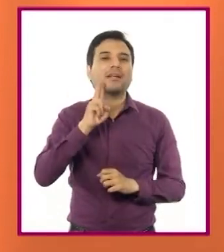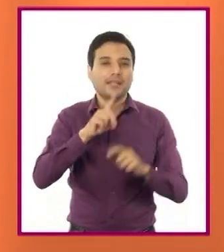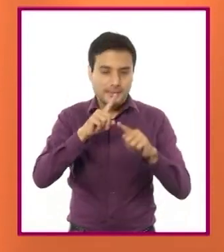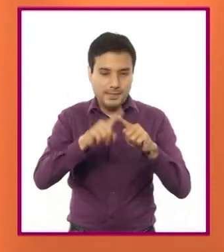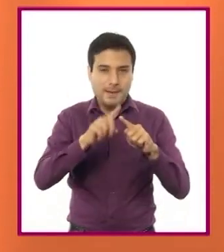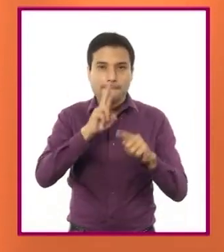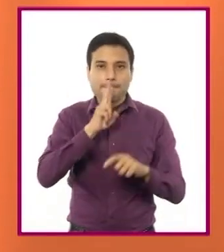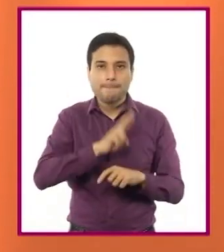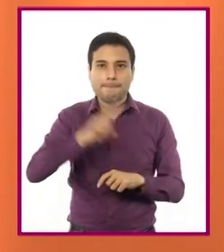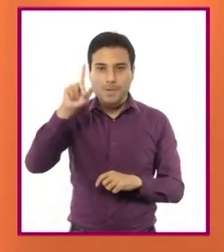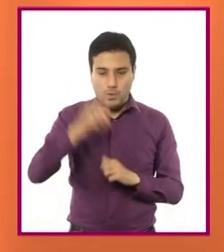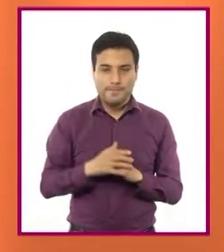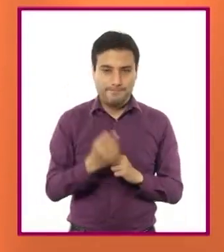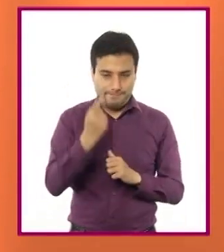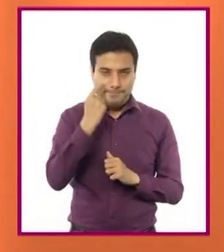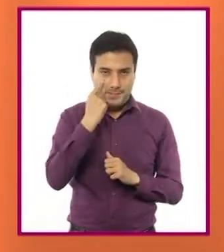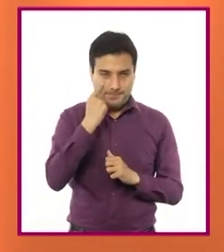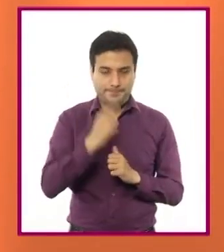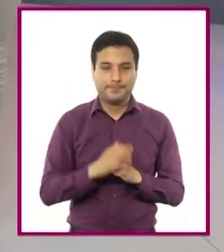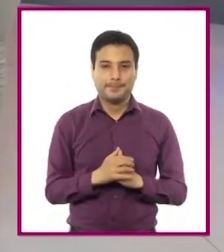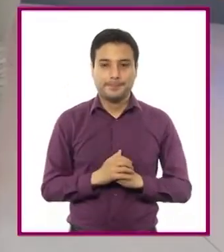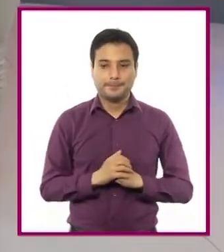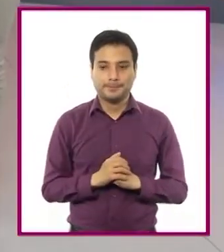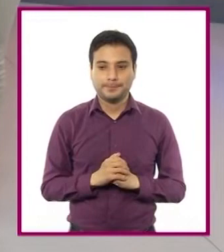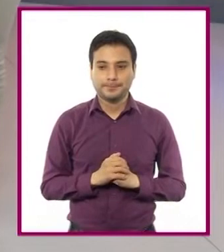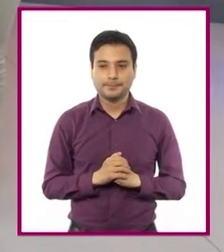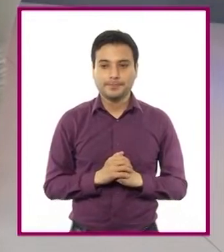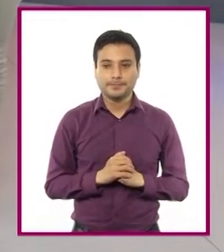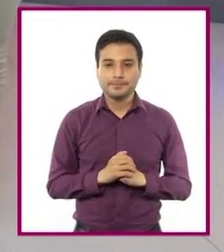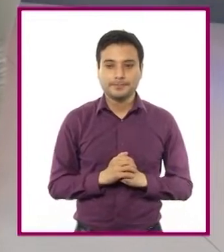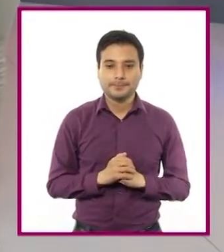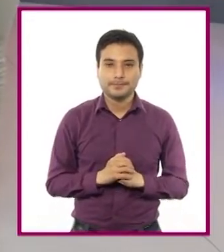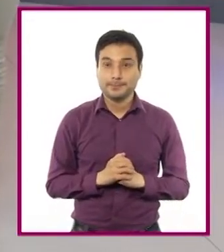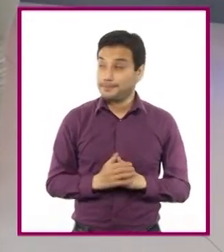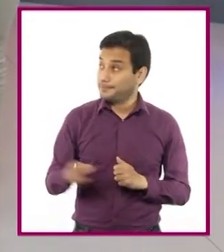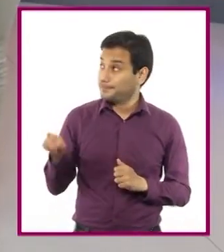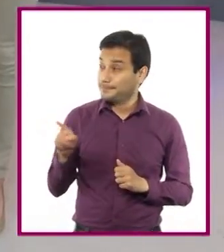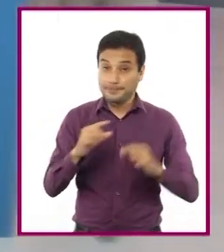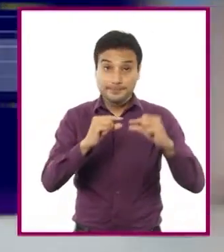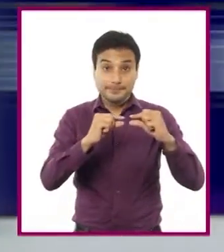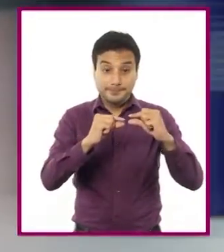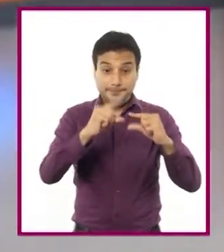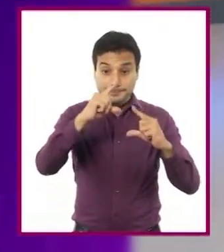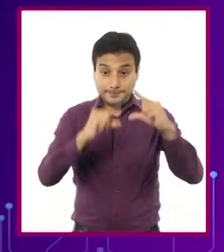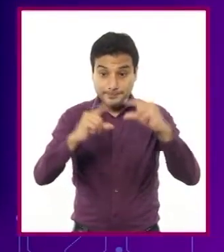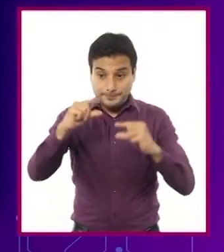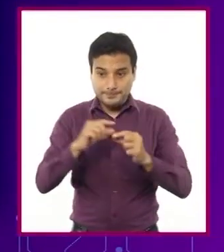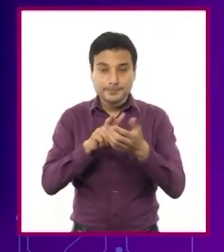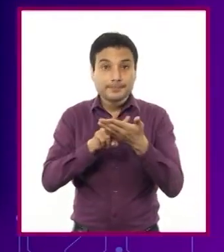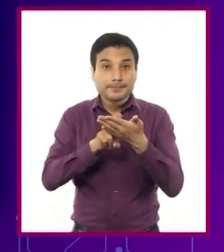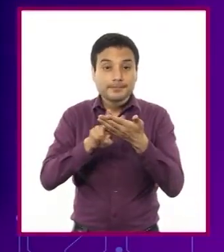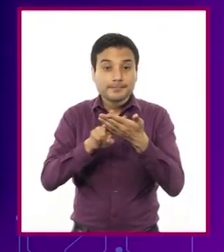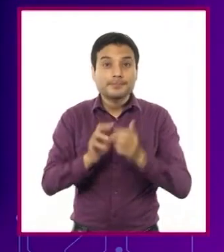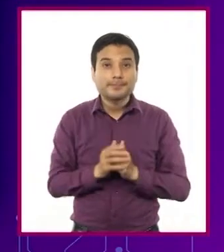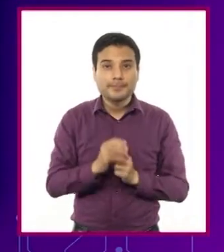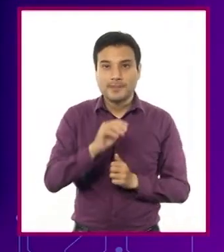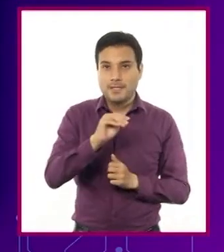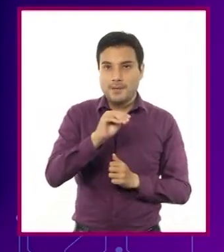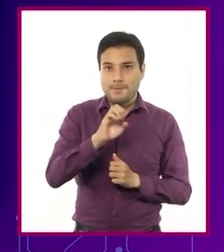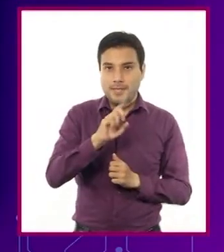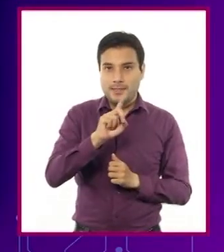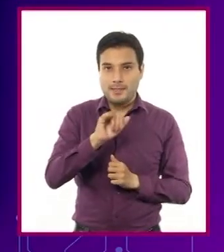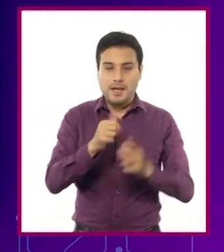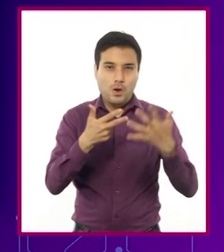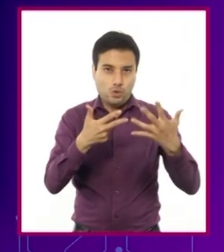utilizando el valor de la desviación media. En la gráfica está marcada con verde la media aritmética igual a